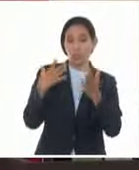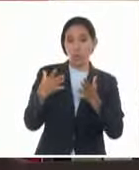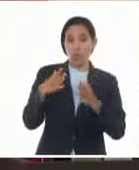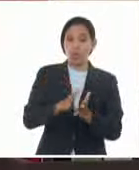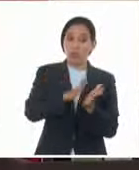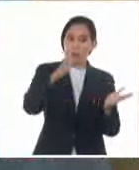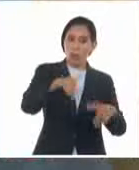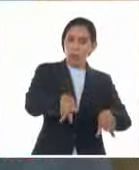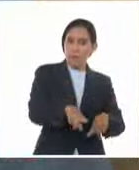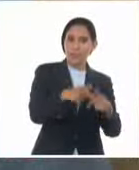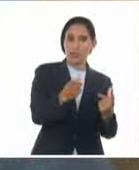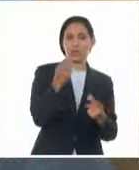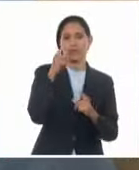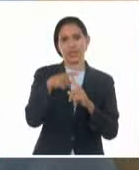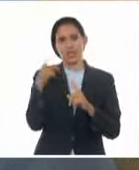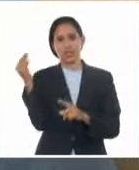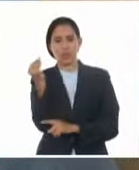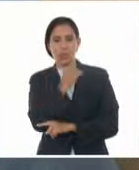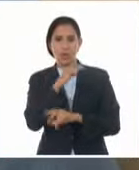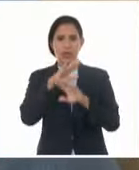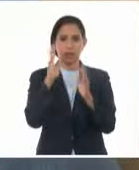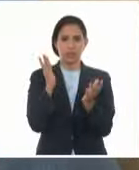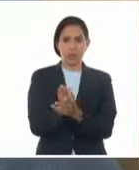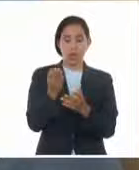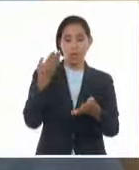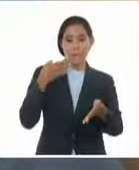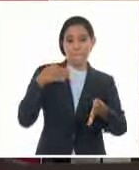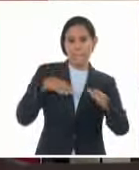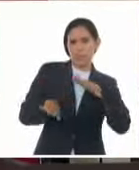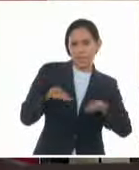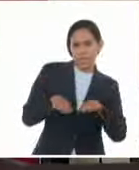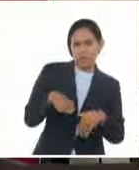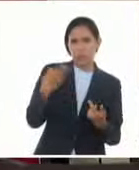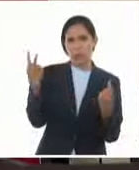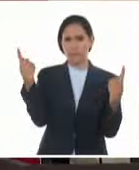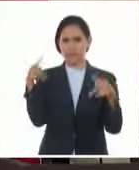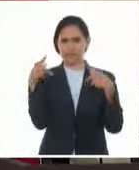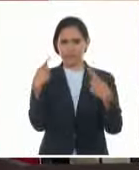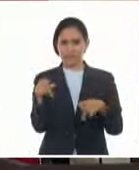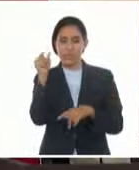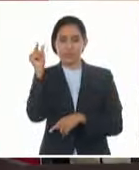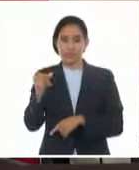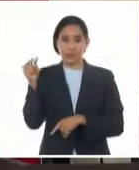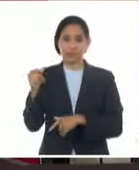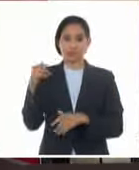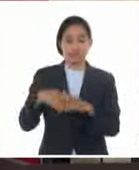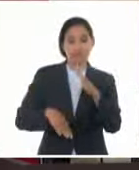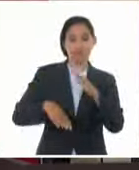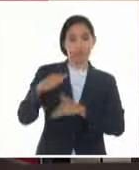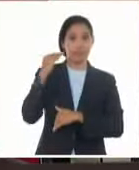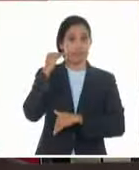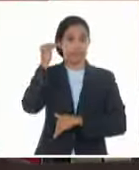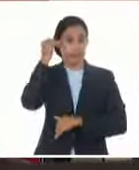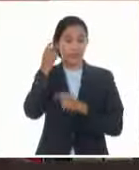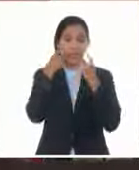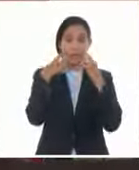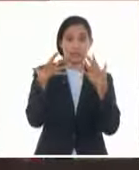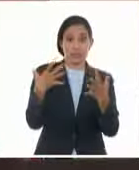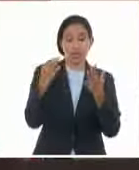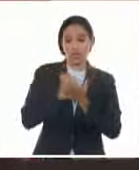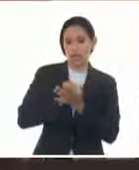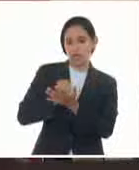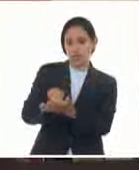de tecnologías de punta, en la formación de profesionales altamente capacitados y en la colaboración